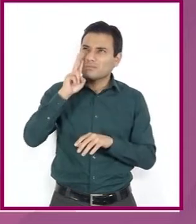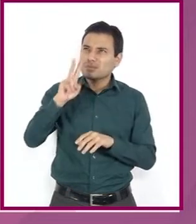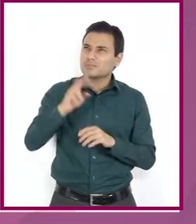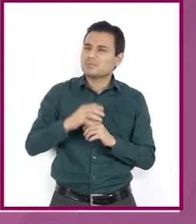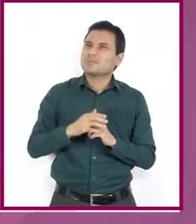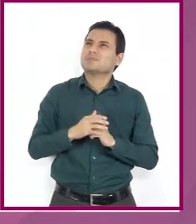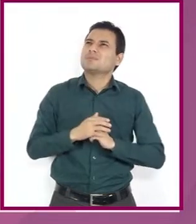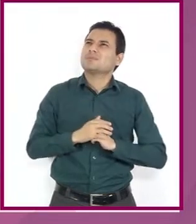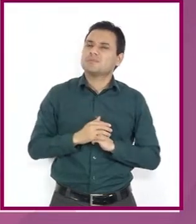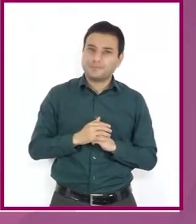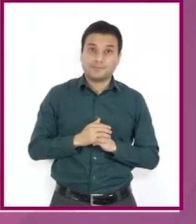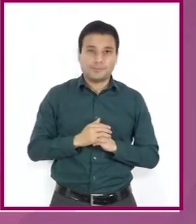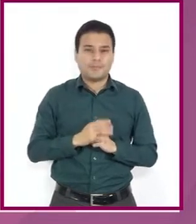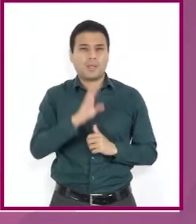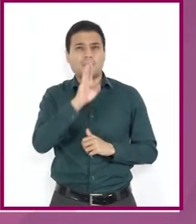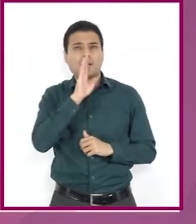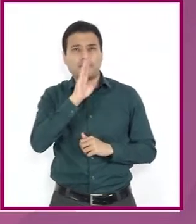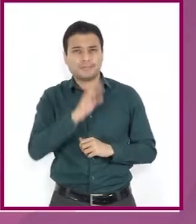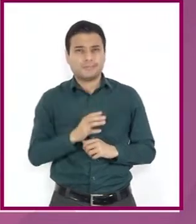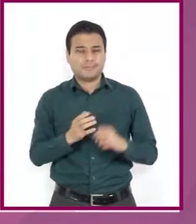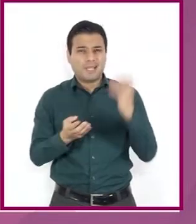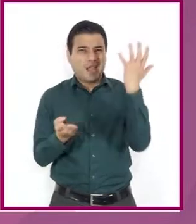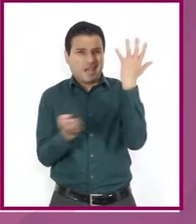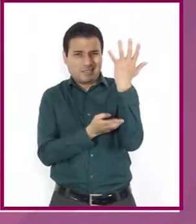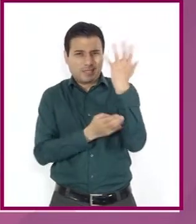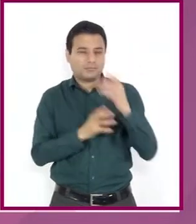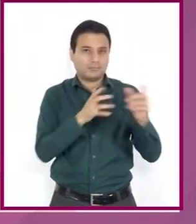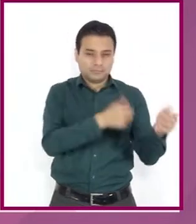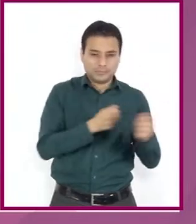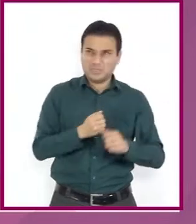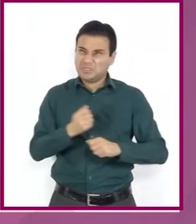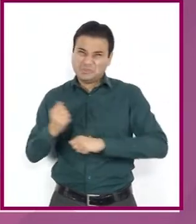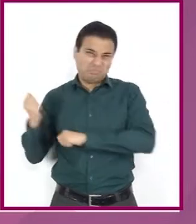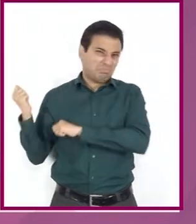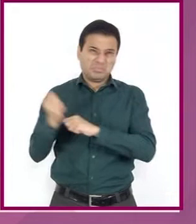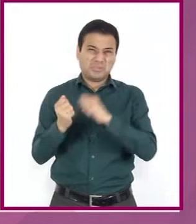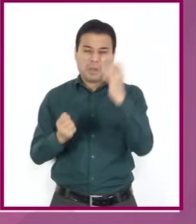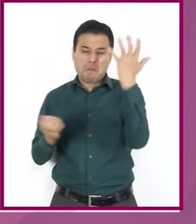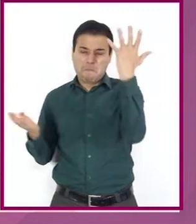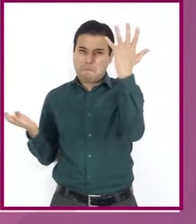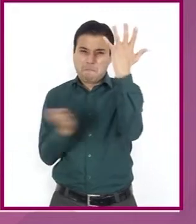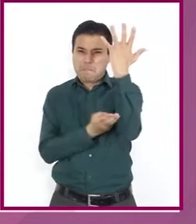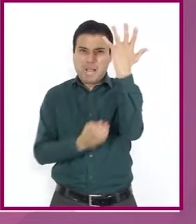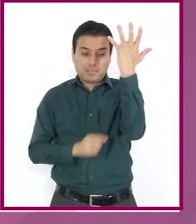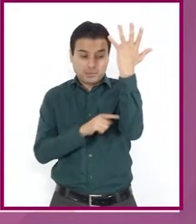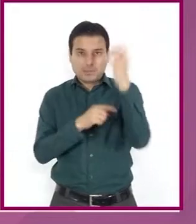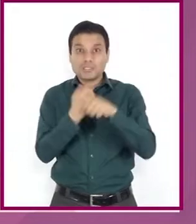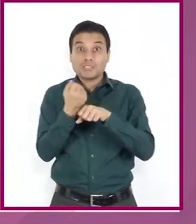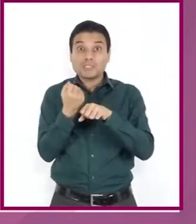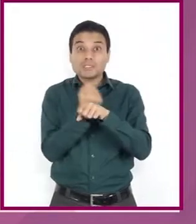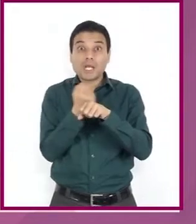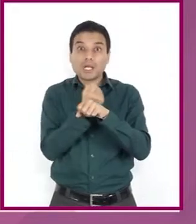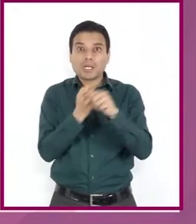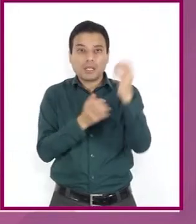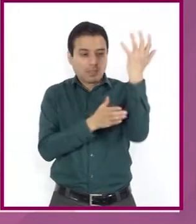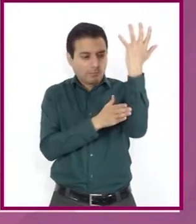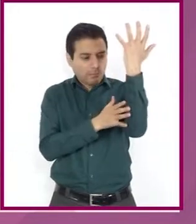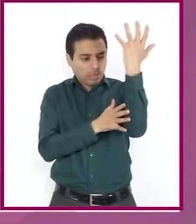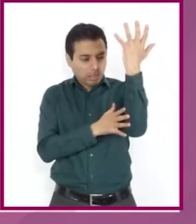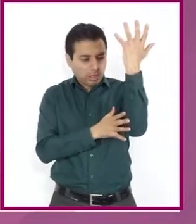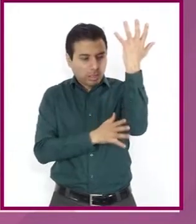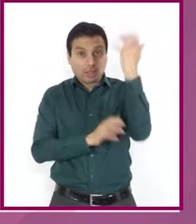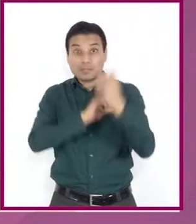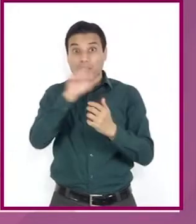que tomó un hacha y fue a darle fuerte al tronco. Por su herida brotó sangre, las ramas se